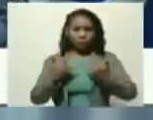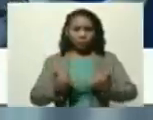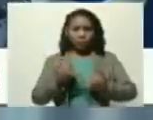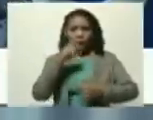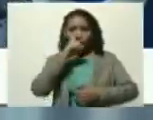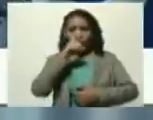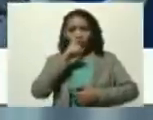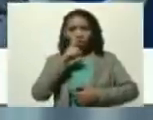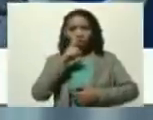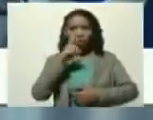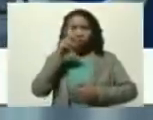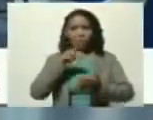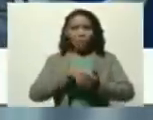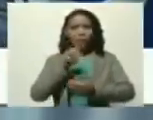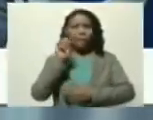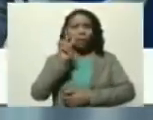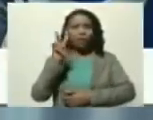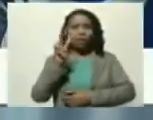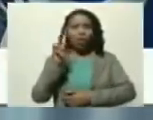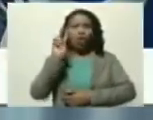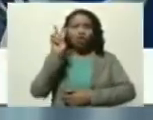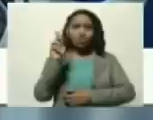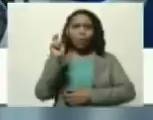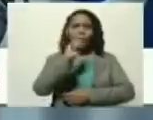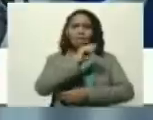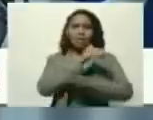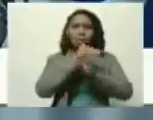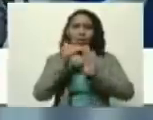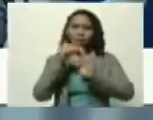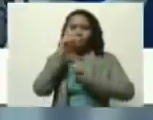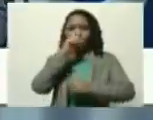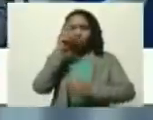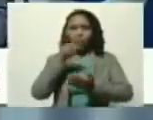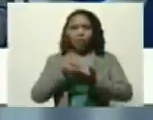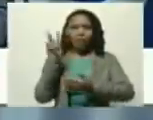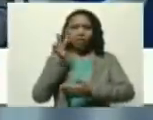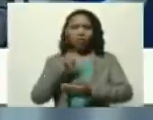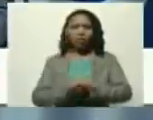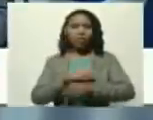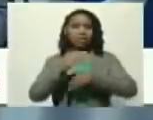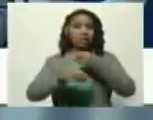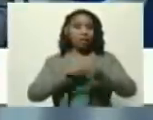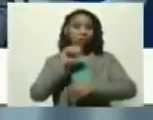tenemos 2 meses y medio del año 2022, se han incautado